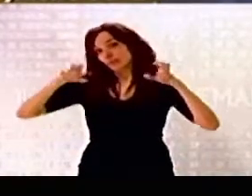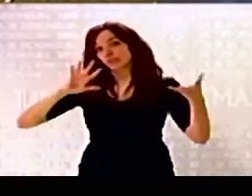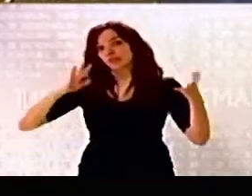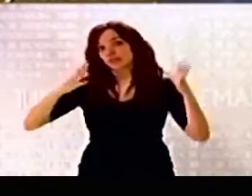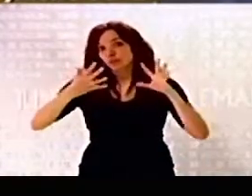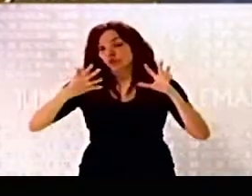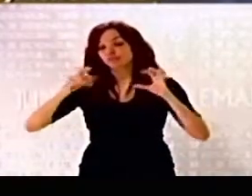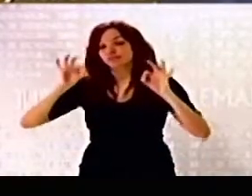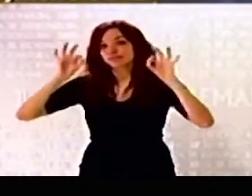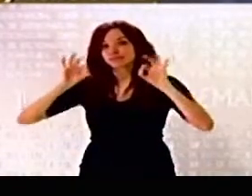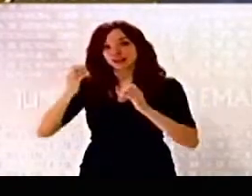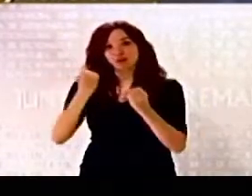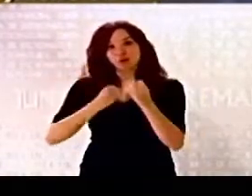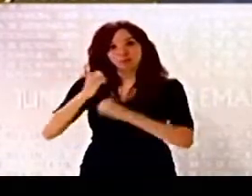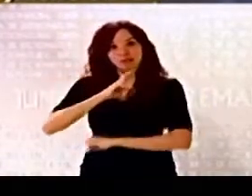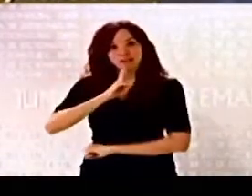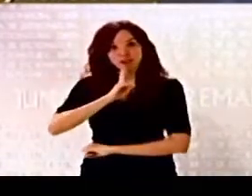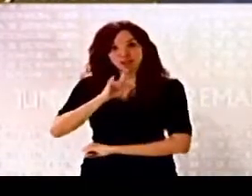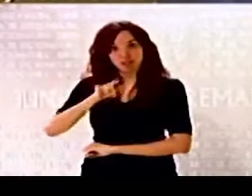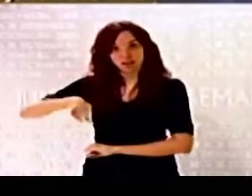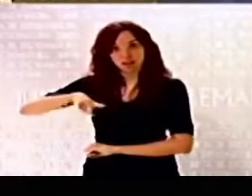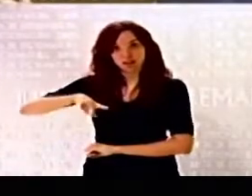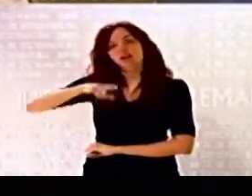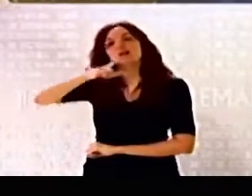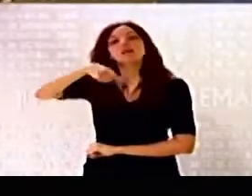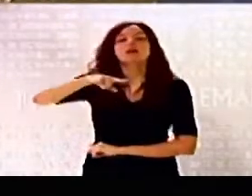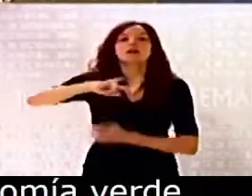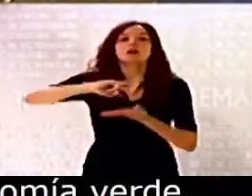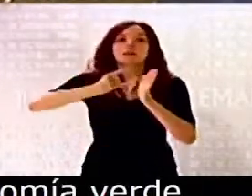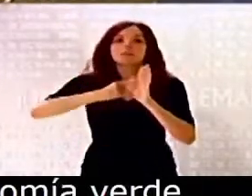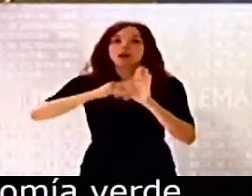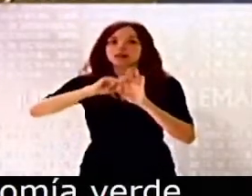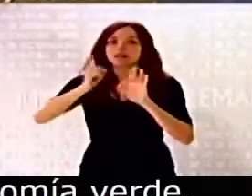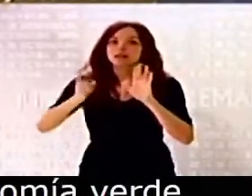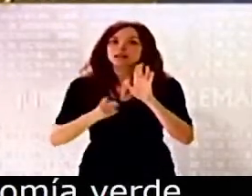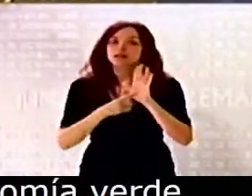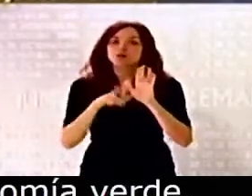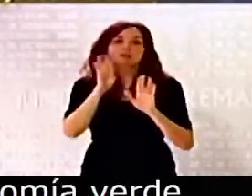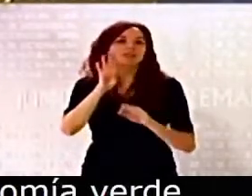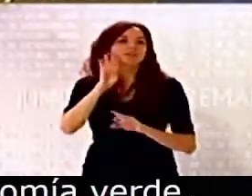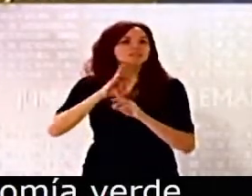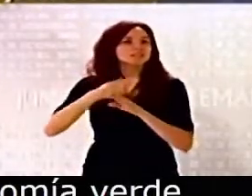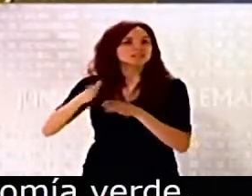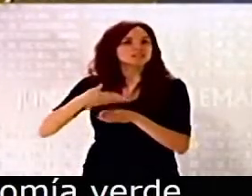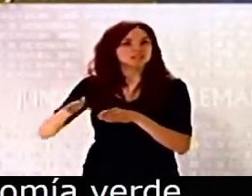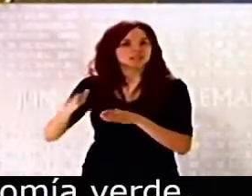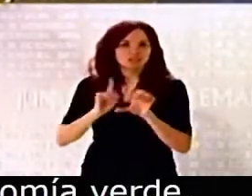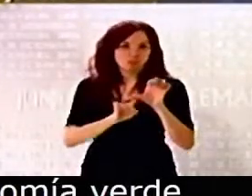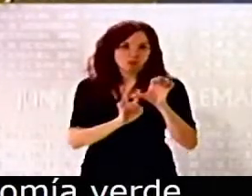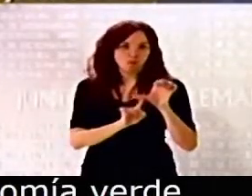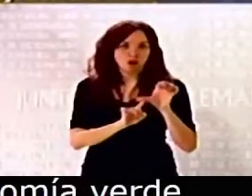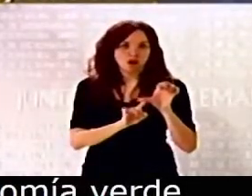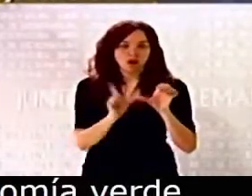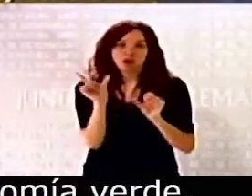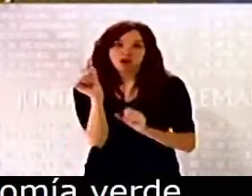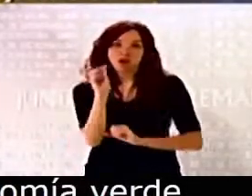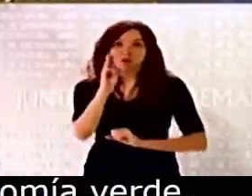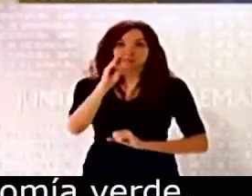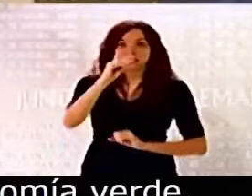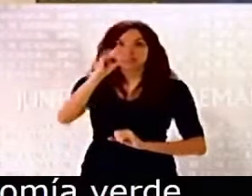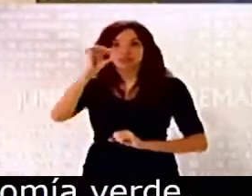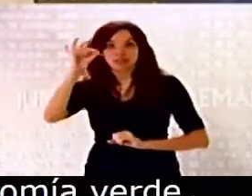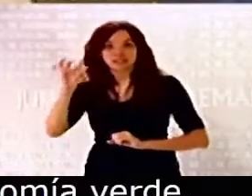economía verde, conocen el Plan Integrado de Residuos de Extremadura, Plan PIRES